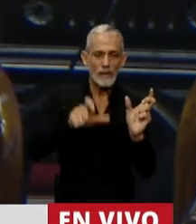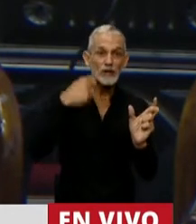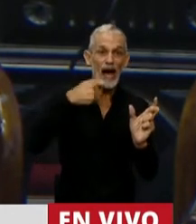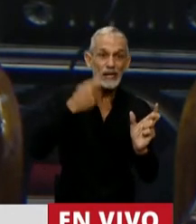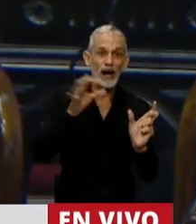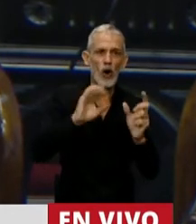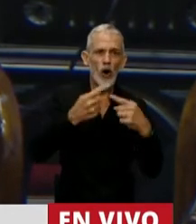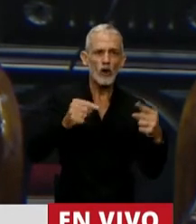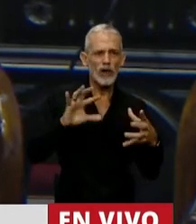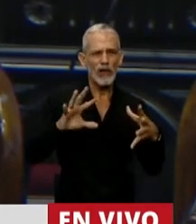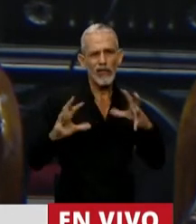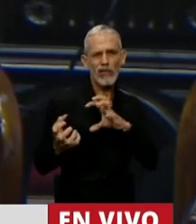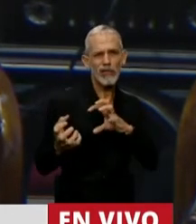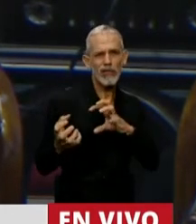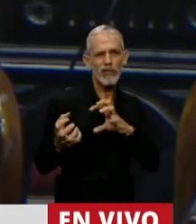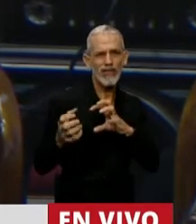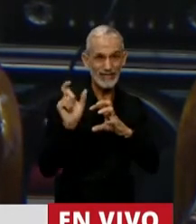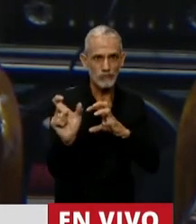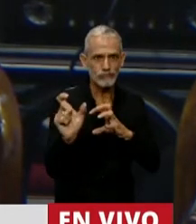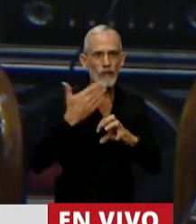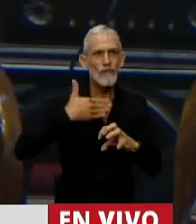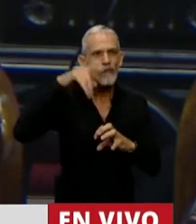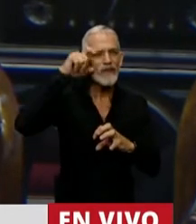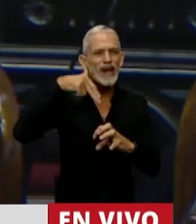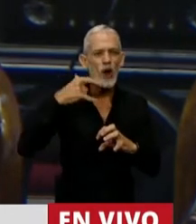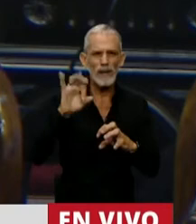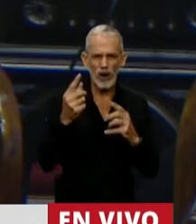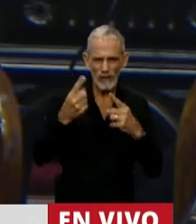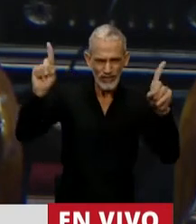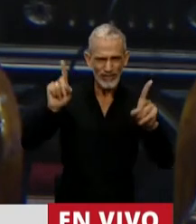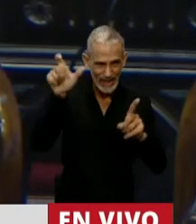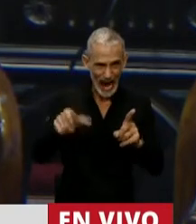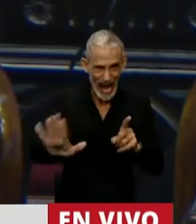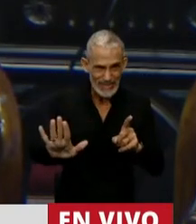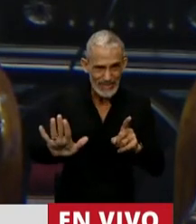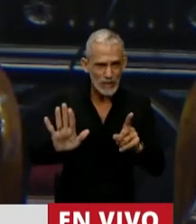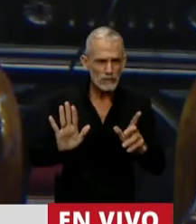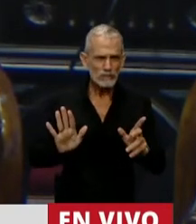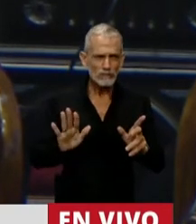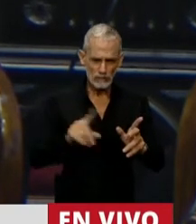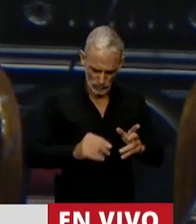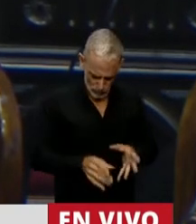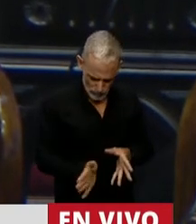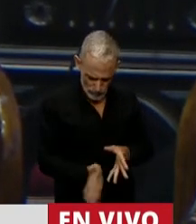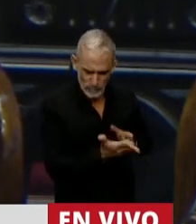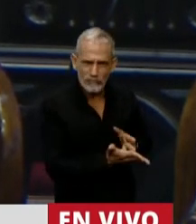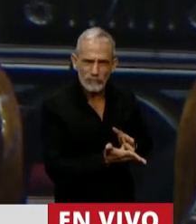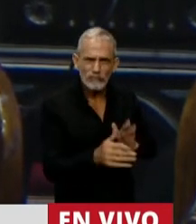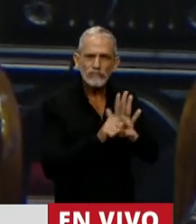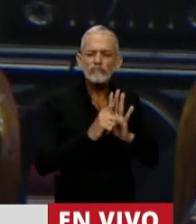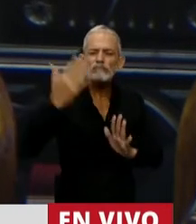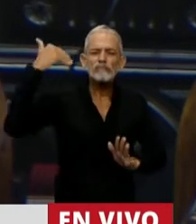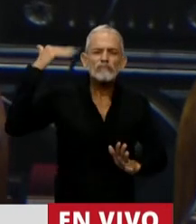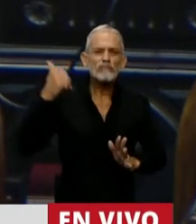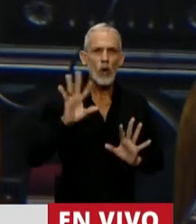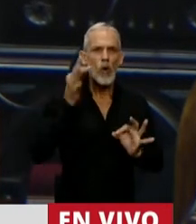o cosa deforme. ¿Estamos pensando en suprimir fenómenos? Me parece que estamos volviendo a leyes de la pureza